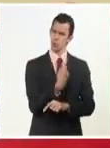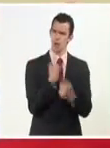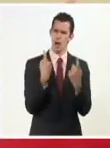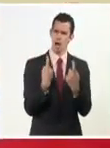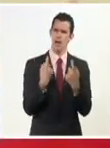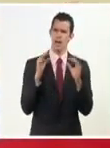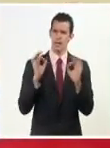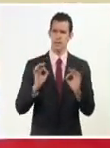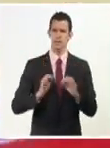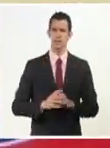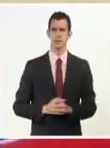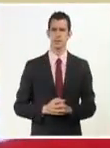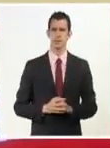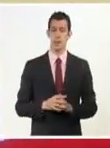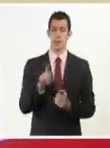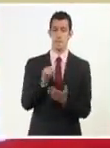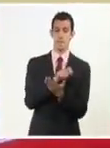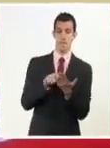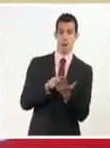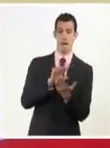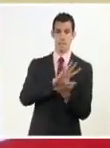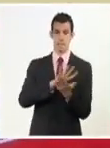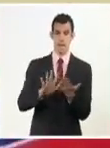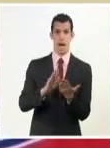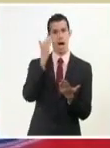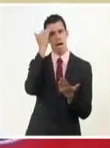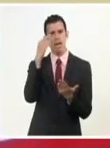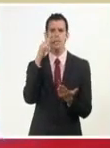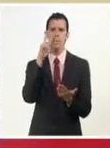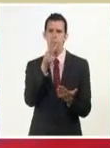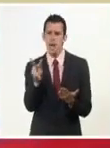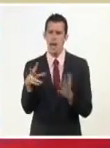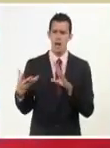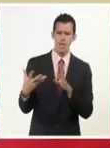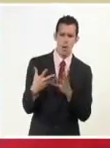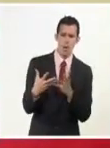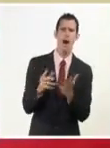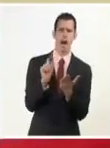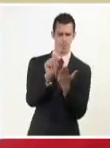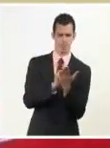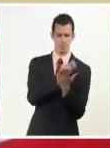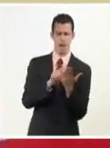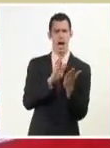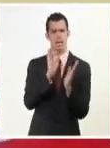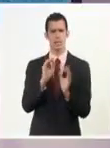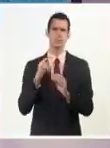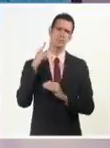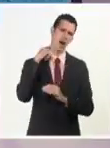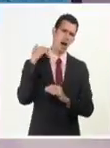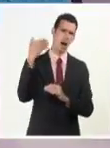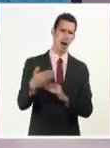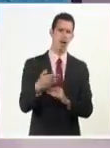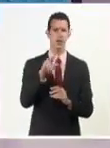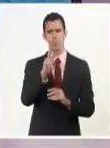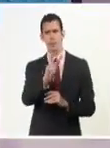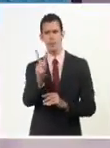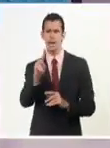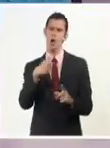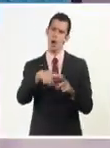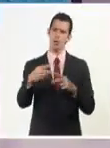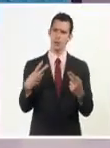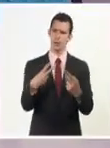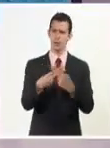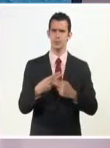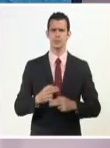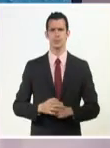trazado, ¿no?, estrategia de trabajo ya con vistas a los Juegos Centroamericanos que tenemos en el 2023. Pero